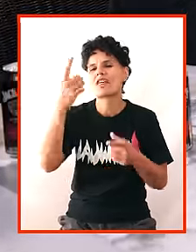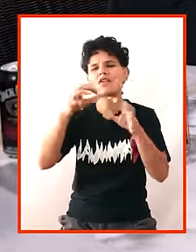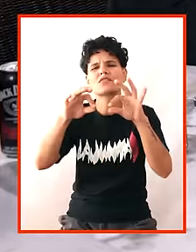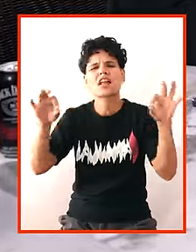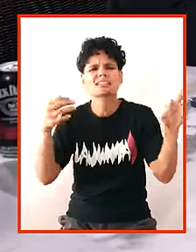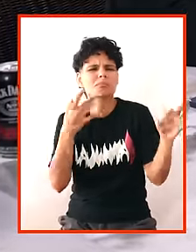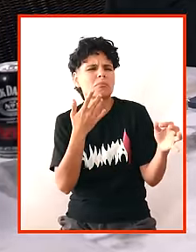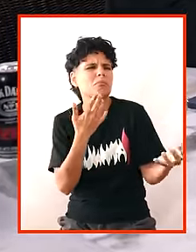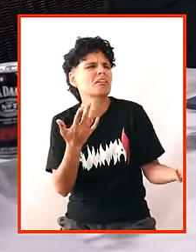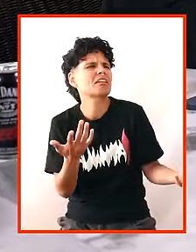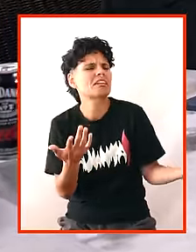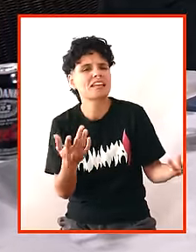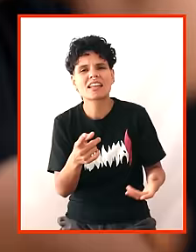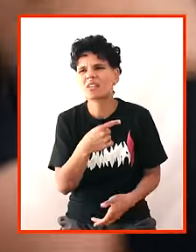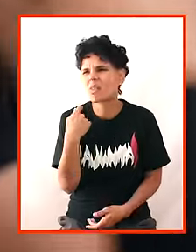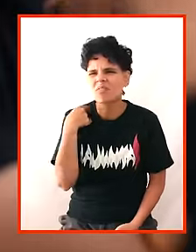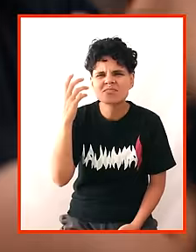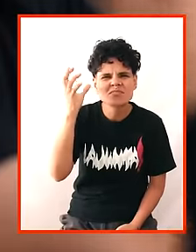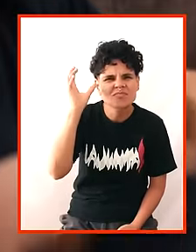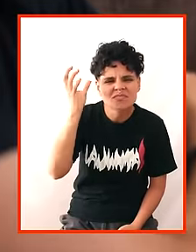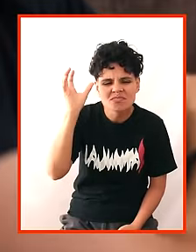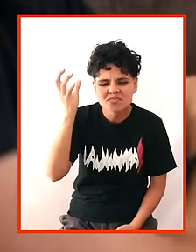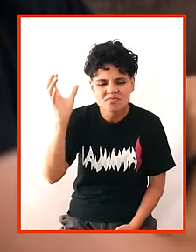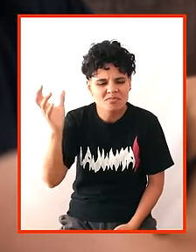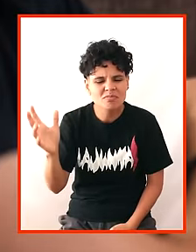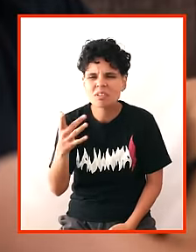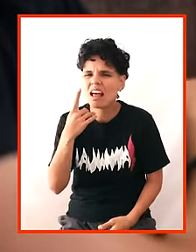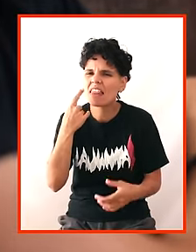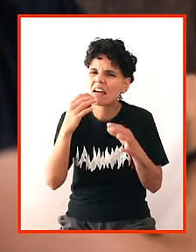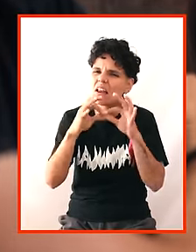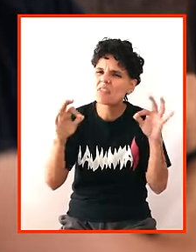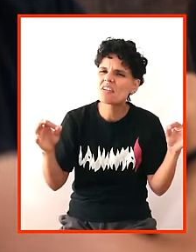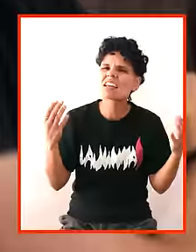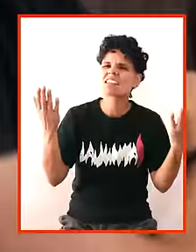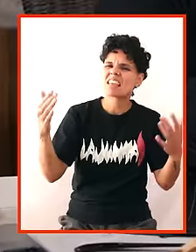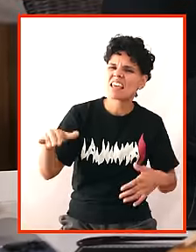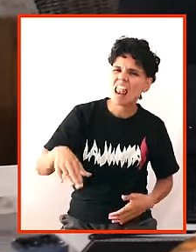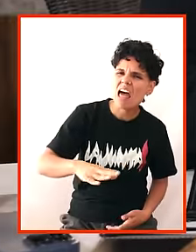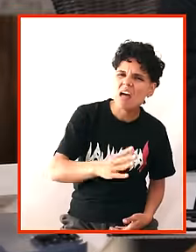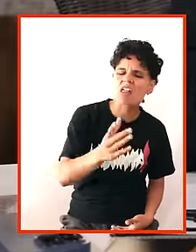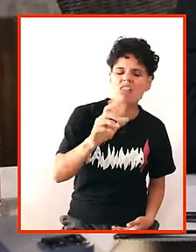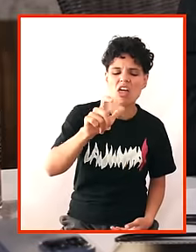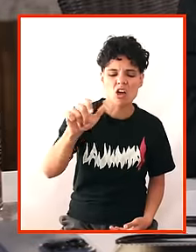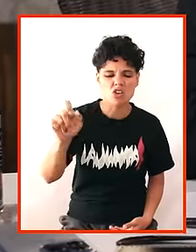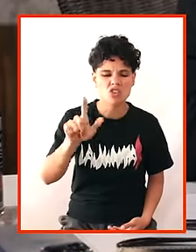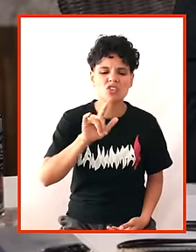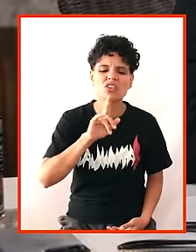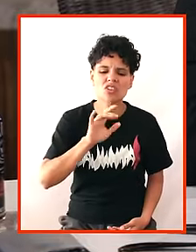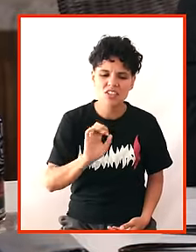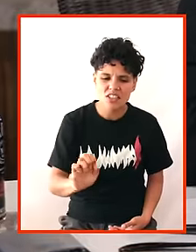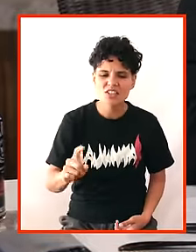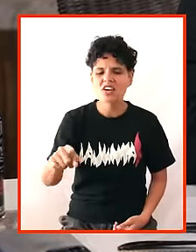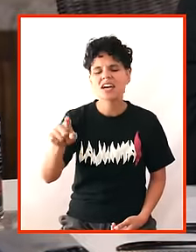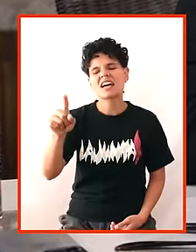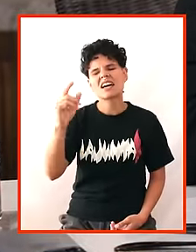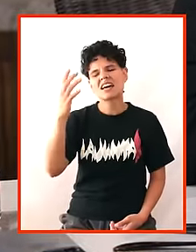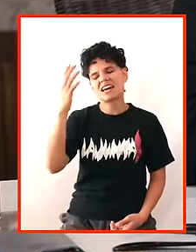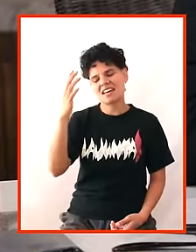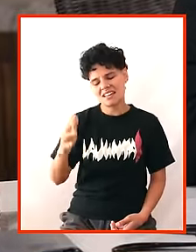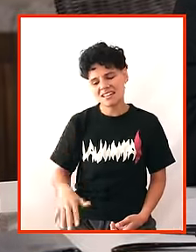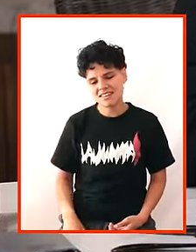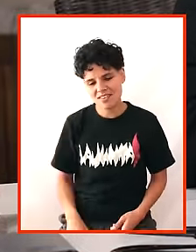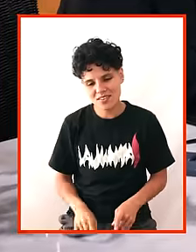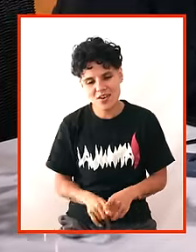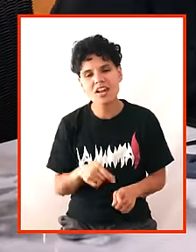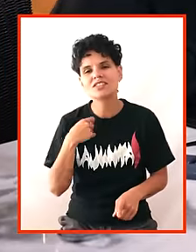onda, Goyito. Ay, tú. Sí, pero ¿cachai por qué era eso? Yo no sabía por qué. Ah, claro. Esta es la onda, Goyito. Esta es la onda, Goyito. Como un